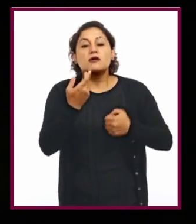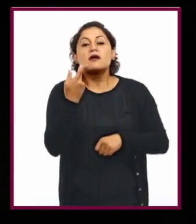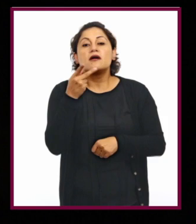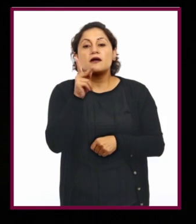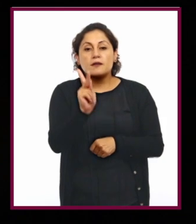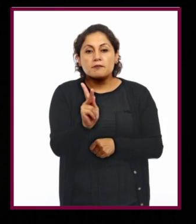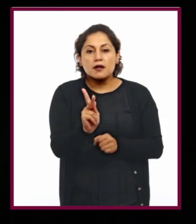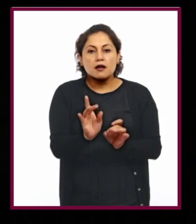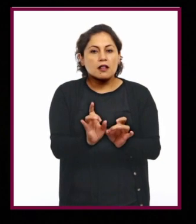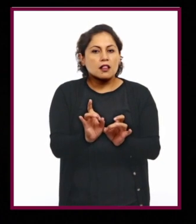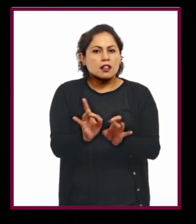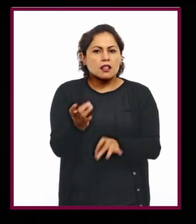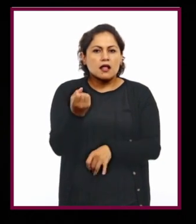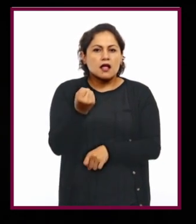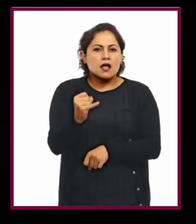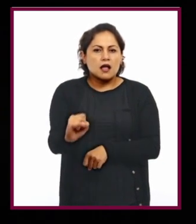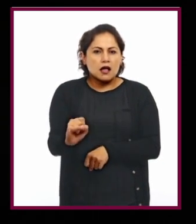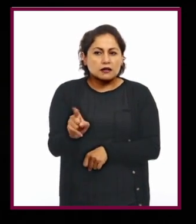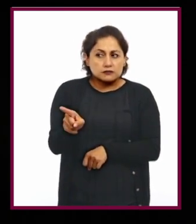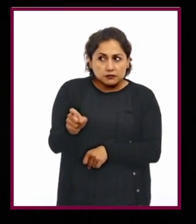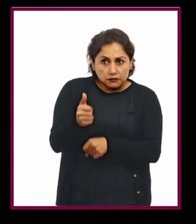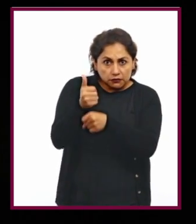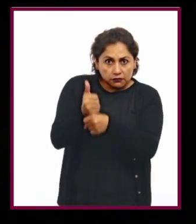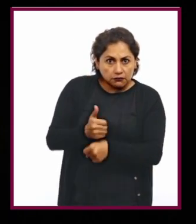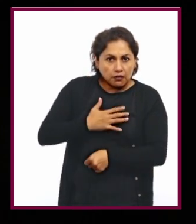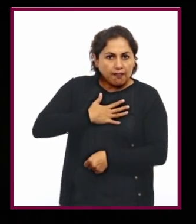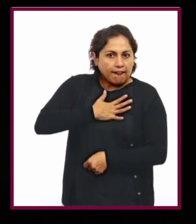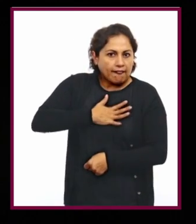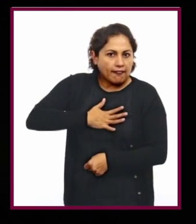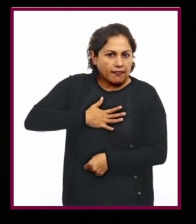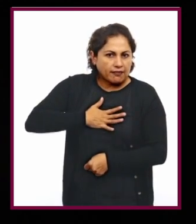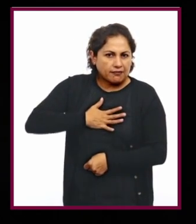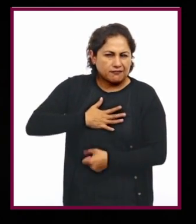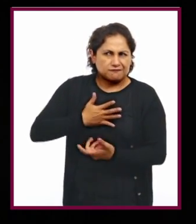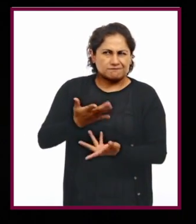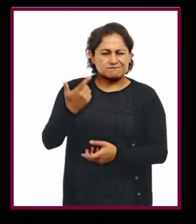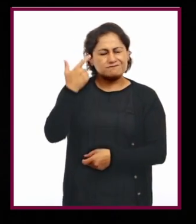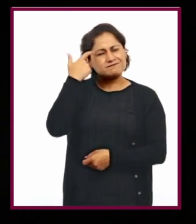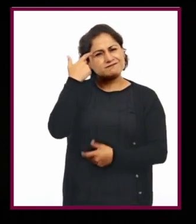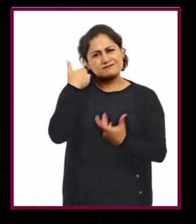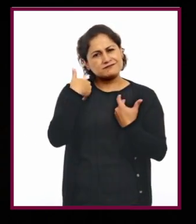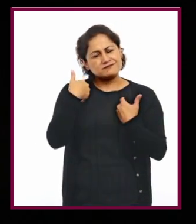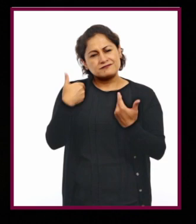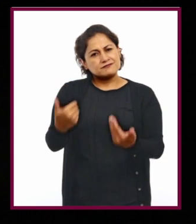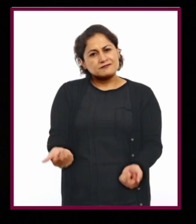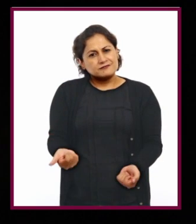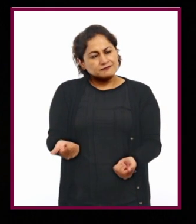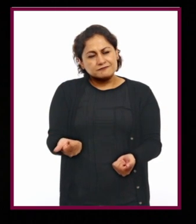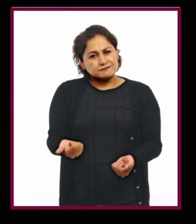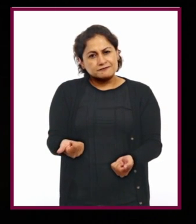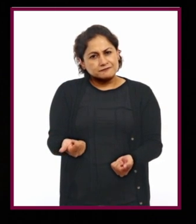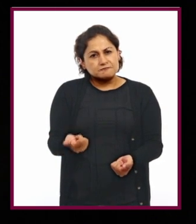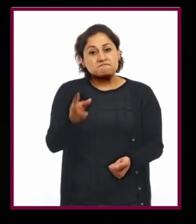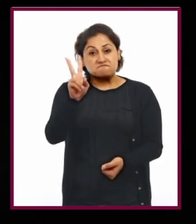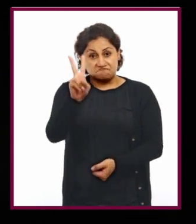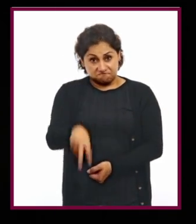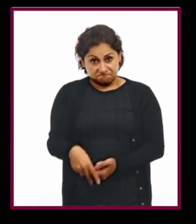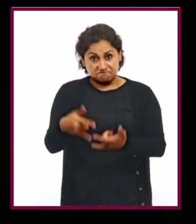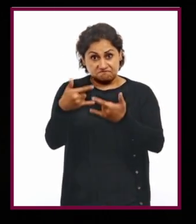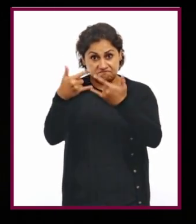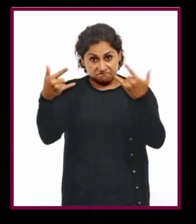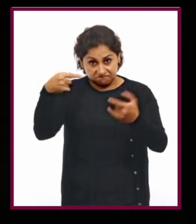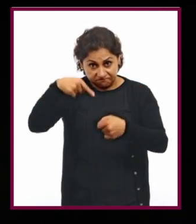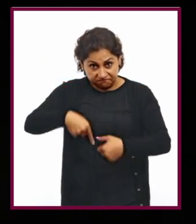peligro, pero así como así, disfrutar con el dolor ajeno no me cabe en la cabeza y, sin embargo,